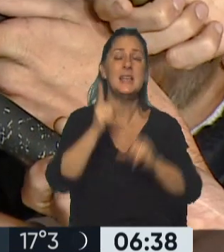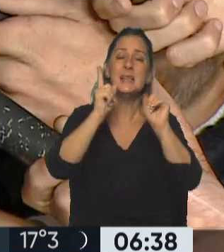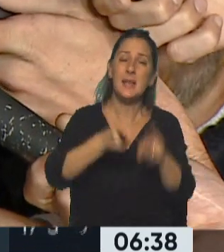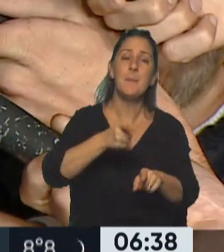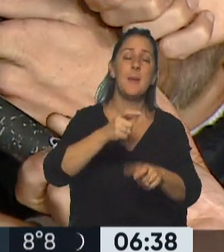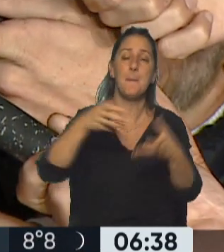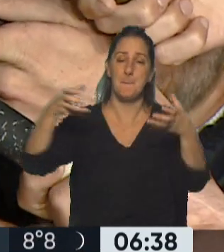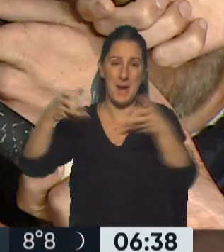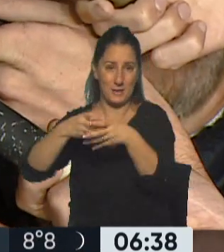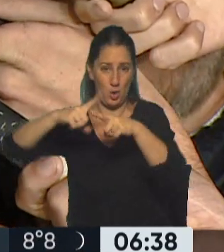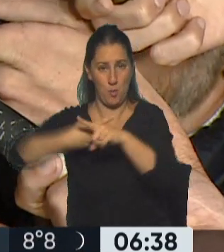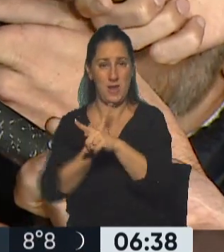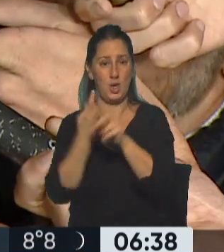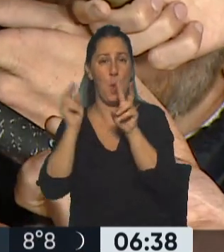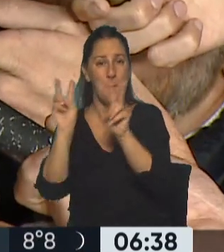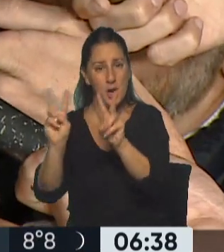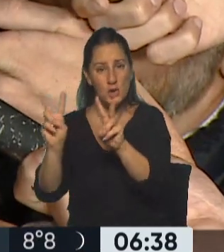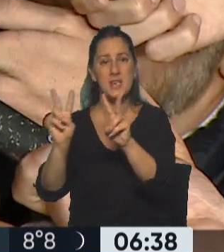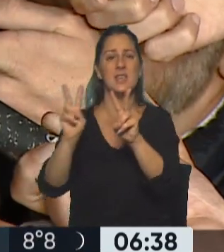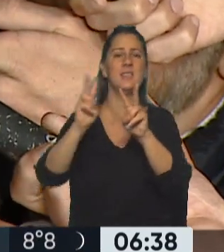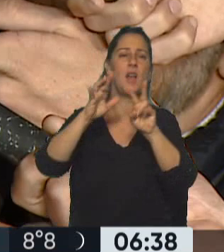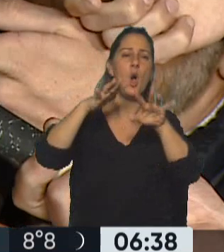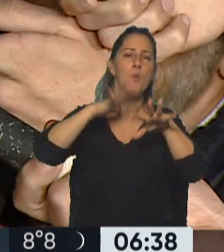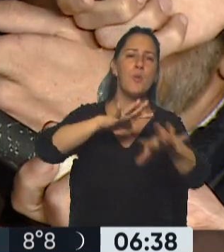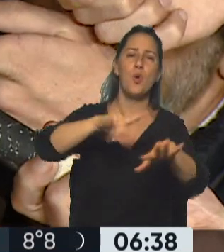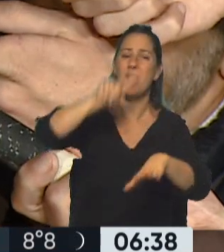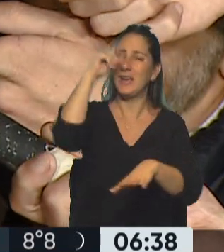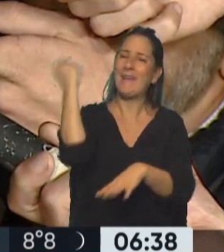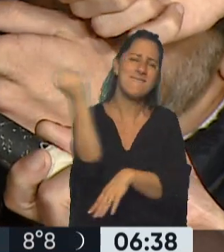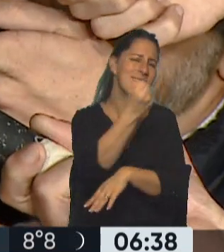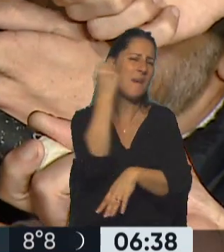del peronismo y de lo popular y nacional en la Argentina